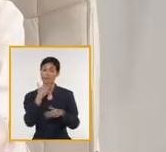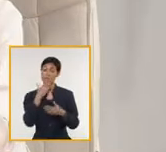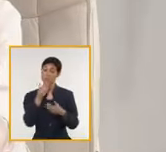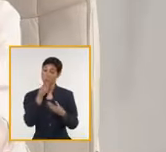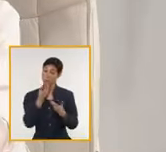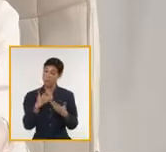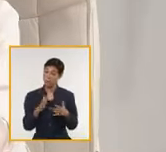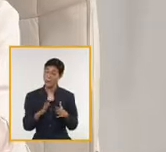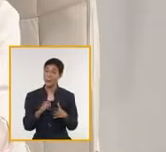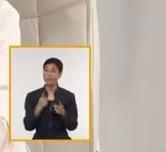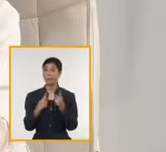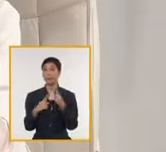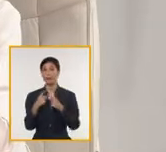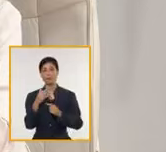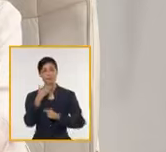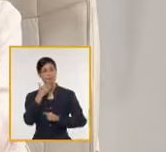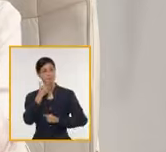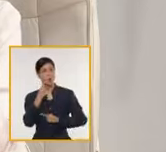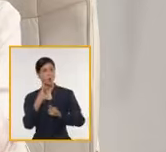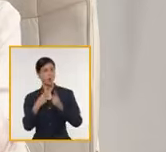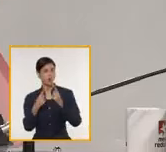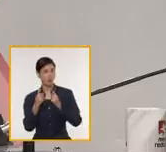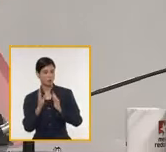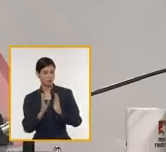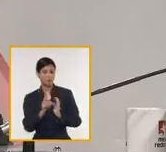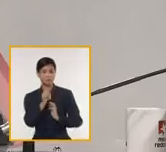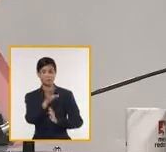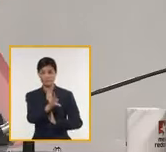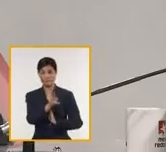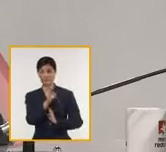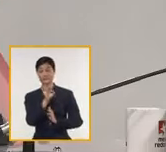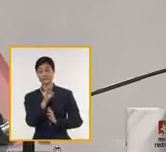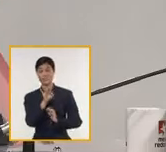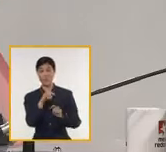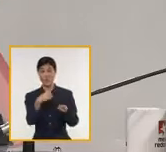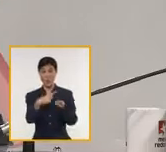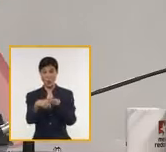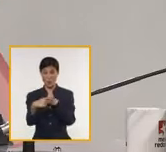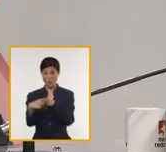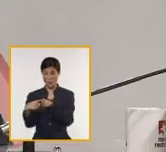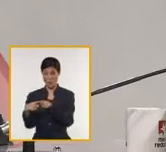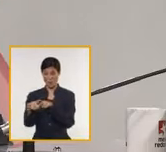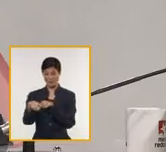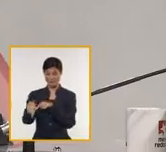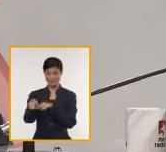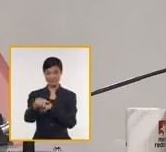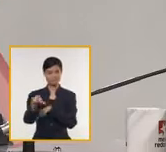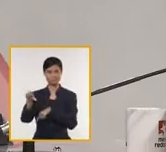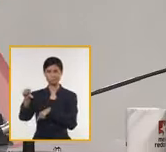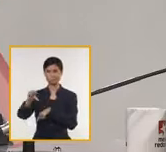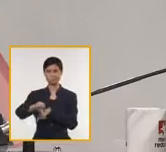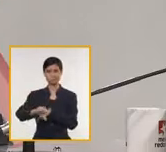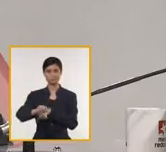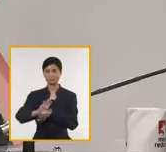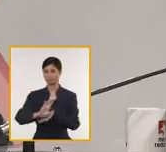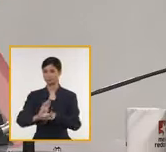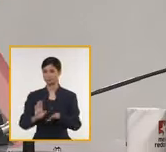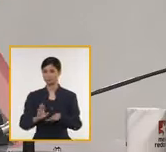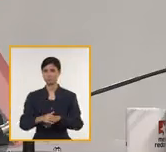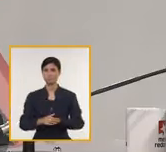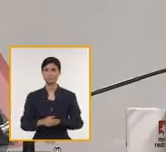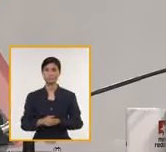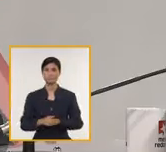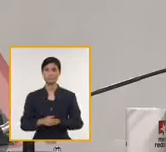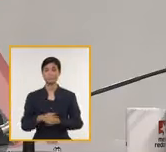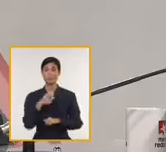tanto más pero bueno, digamos, también queda entredicho que pasará, por ejemplo, con